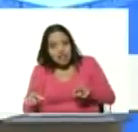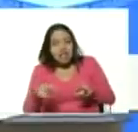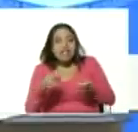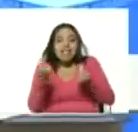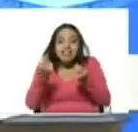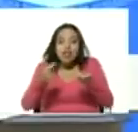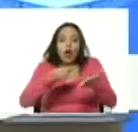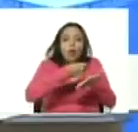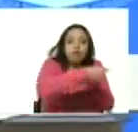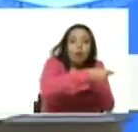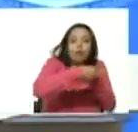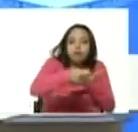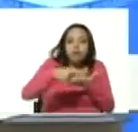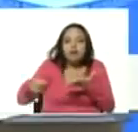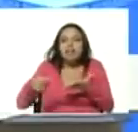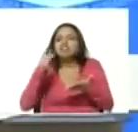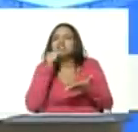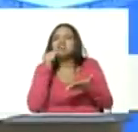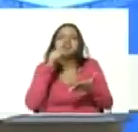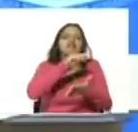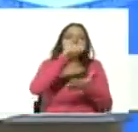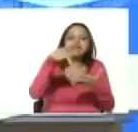repartiendo entre